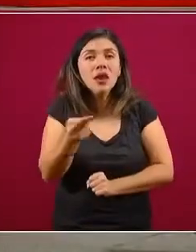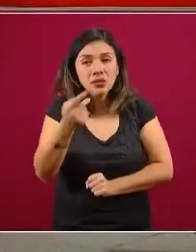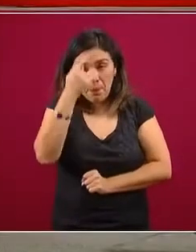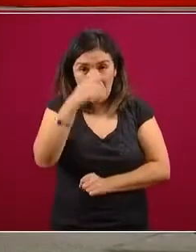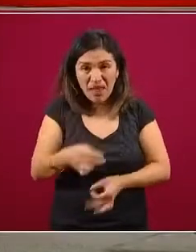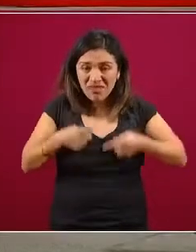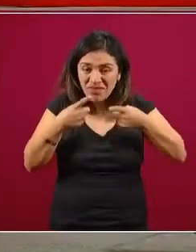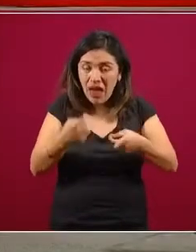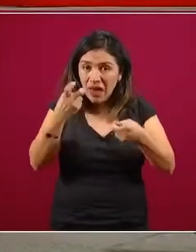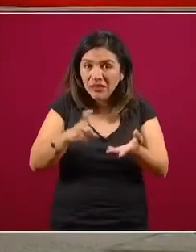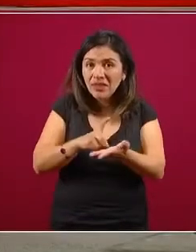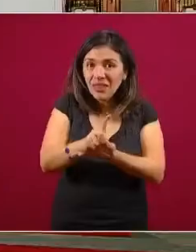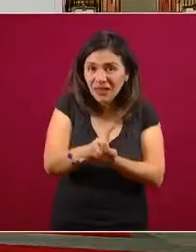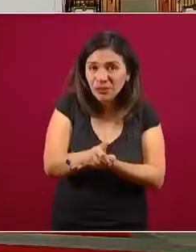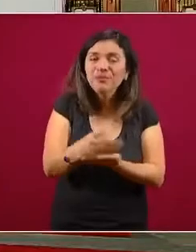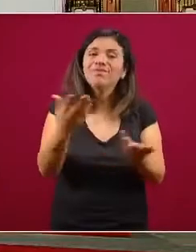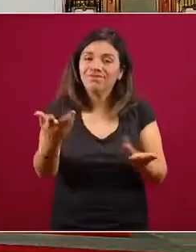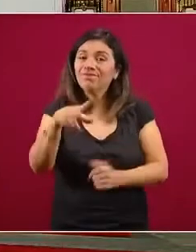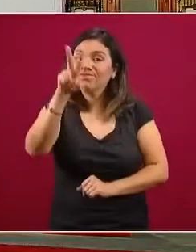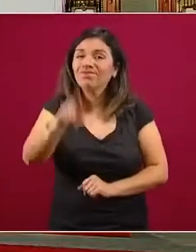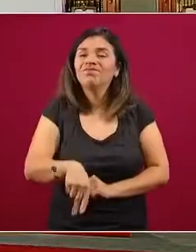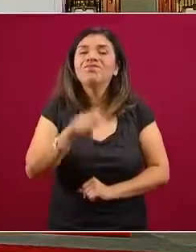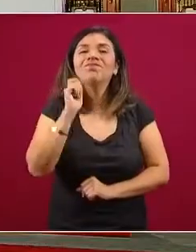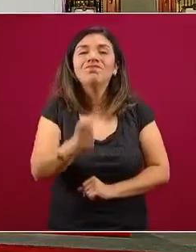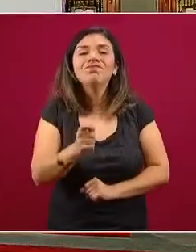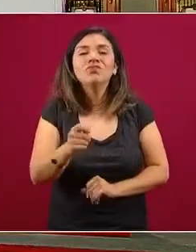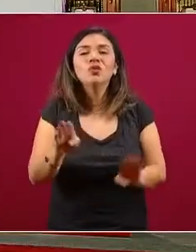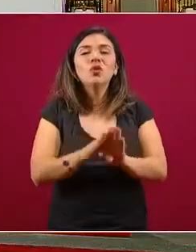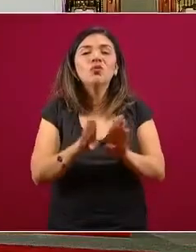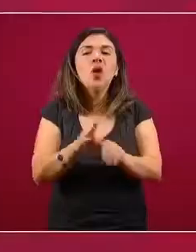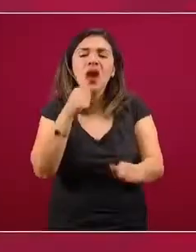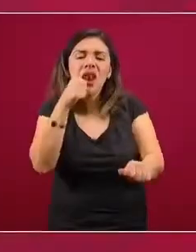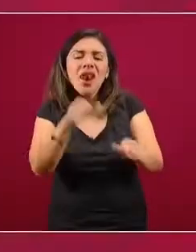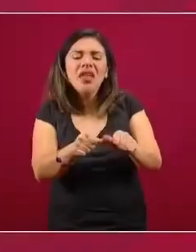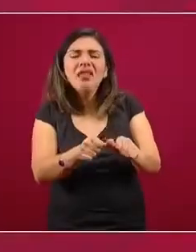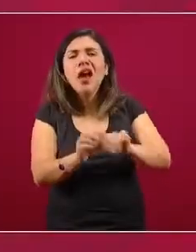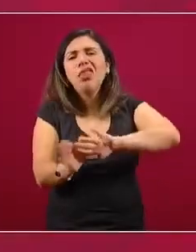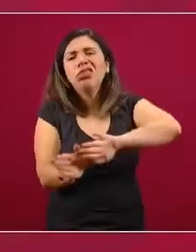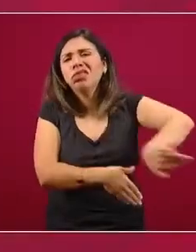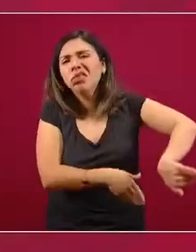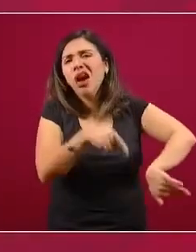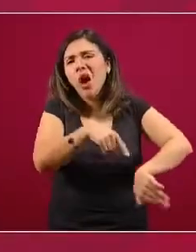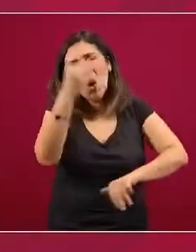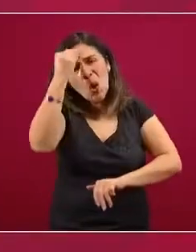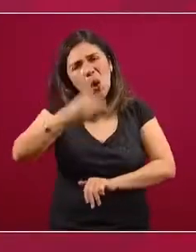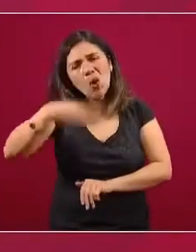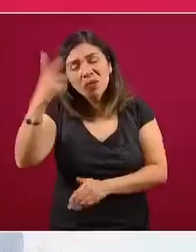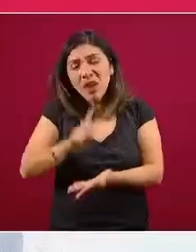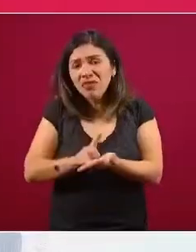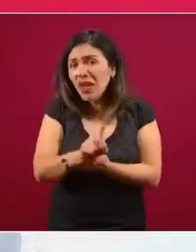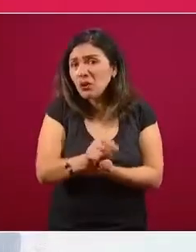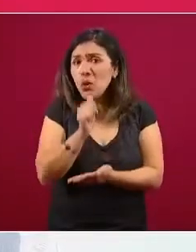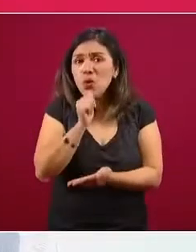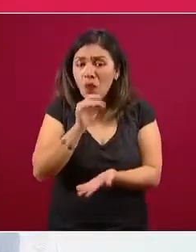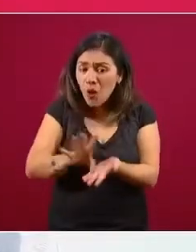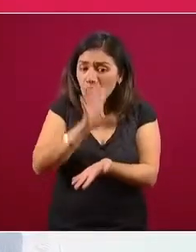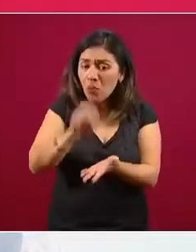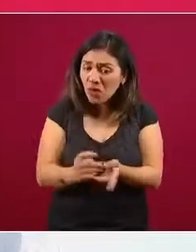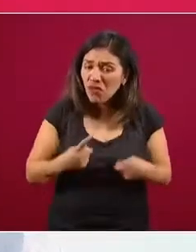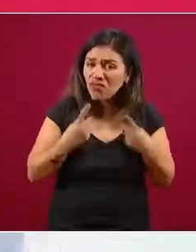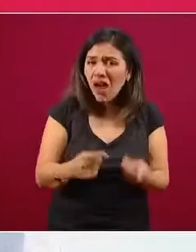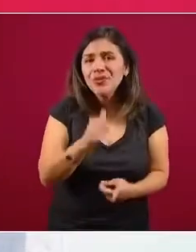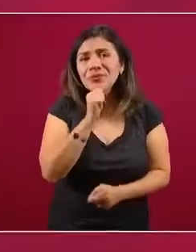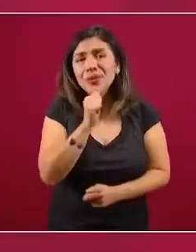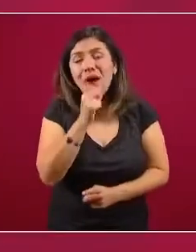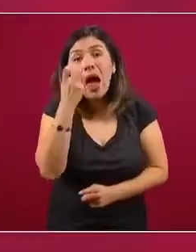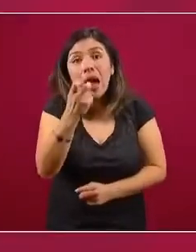garantizar ese derecho. Entonces, en realidad es letra muerta, en realidad es un derecho que no se ha podido garantizar. Y